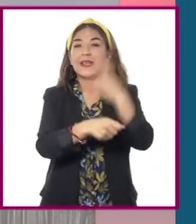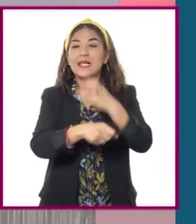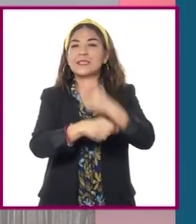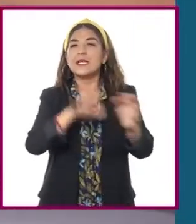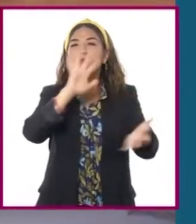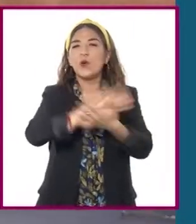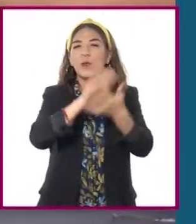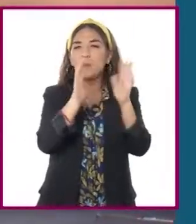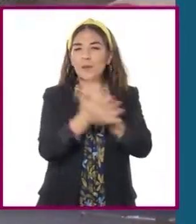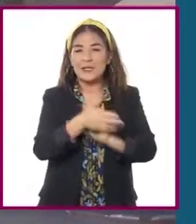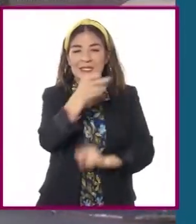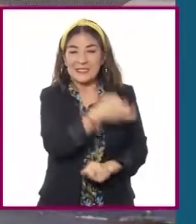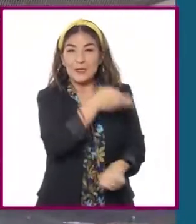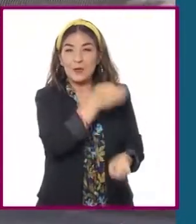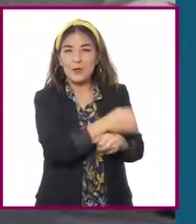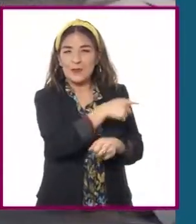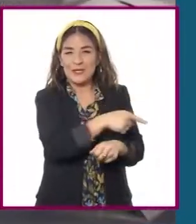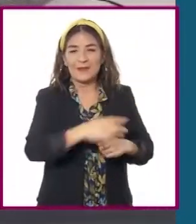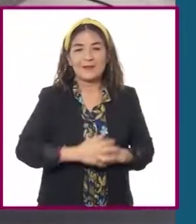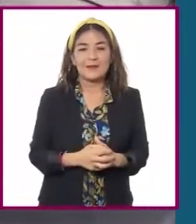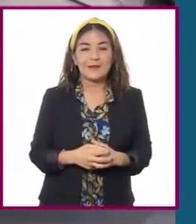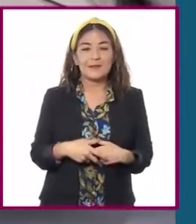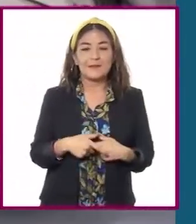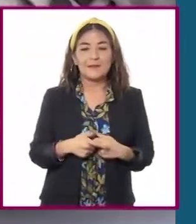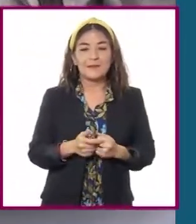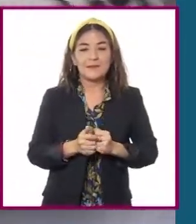cómplice aquí.